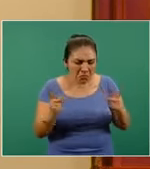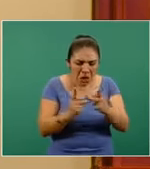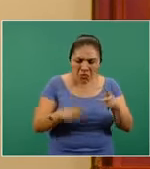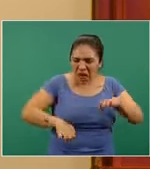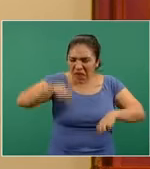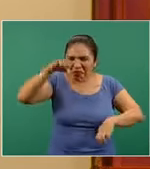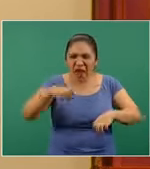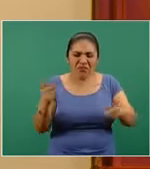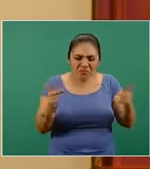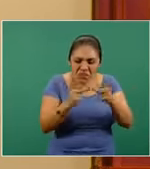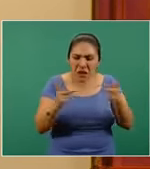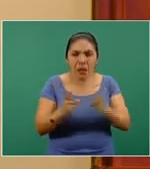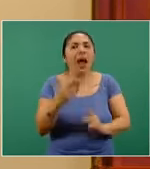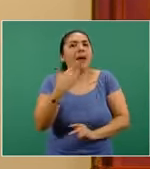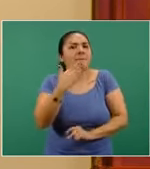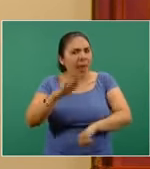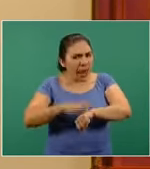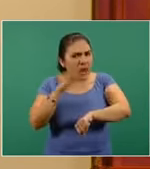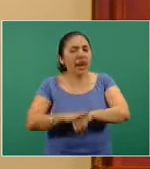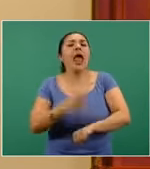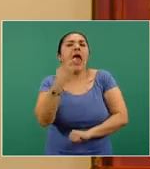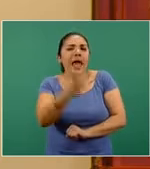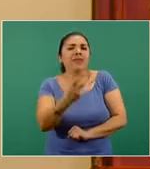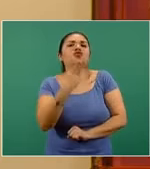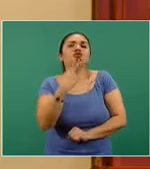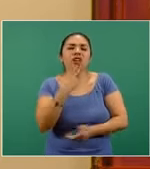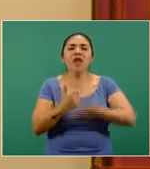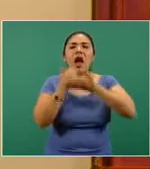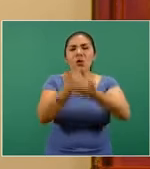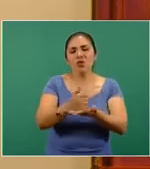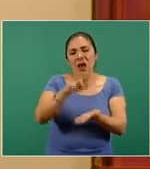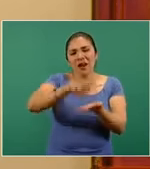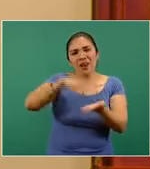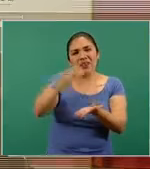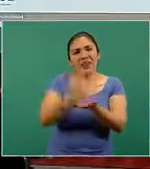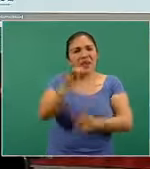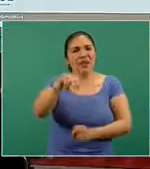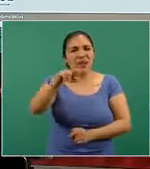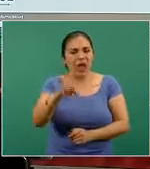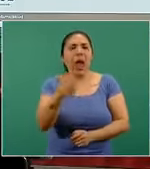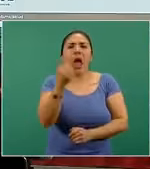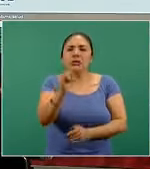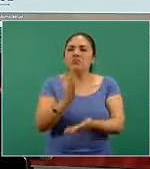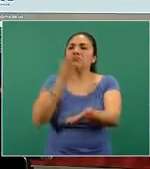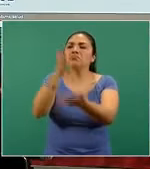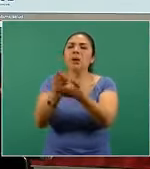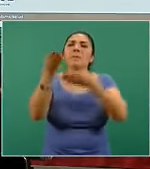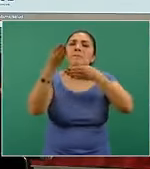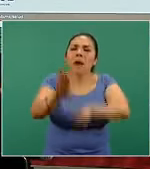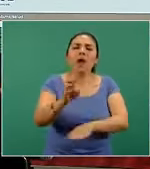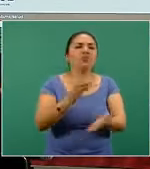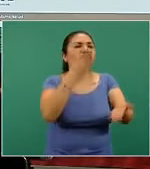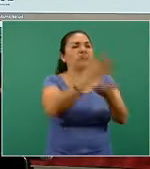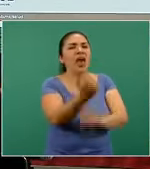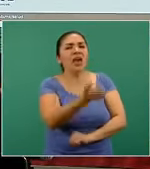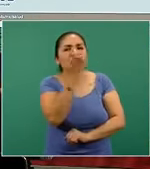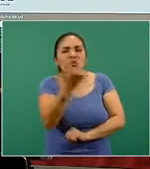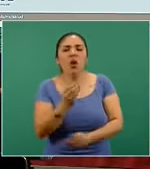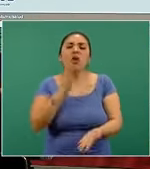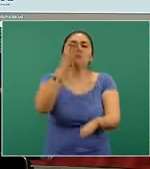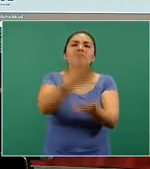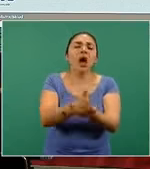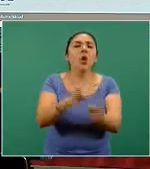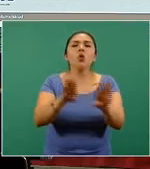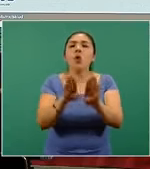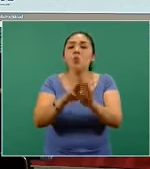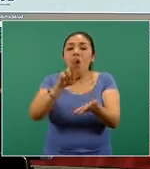un proceso, digamos, normal. Inclusive para eso sirve la credencial del lector. Nos las piden en los bancos, nos las piden en las escuelas, nos las piden